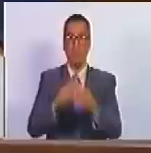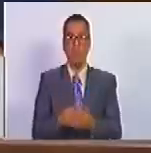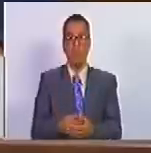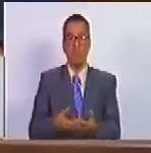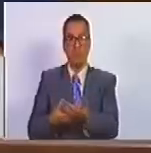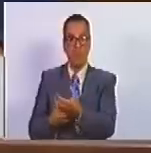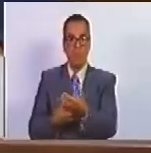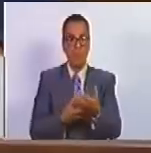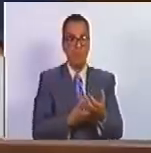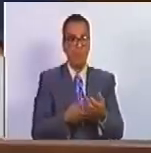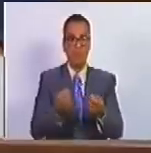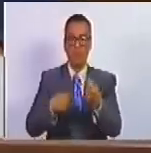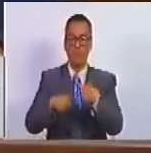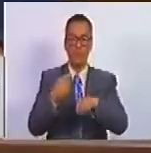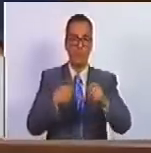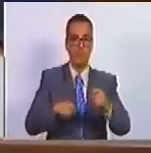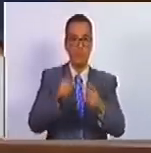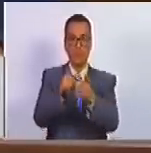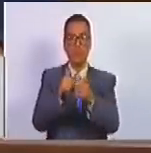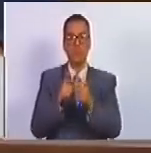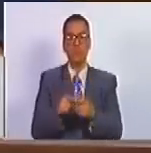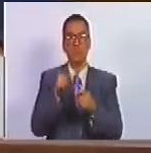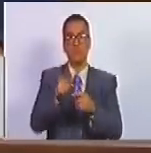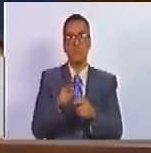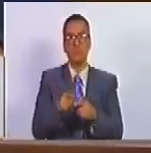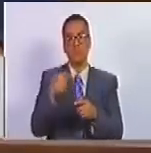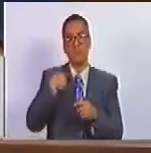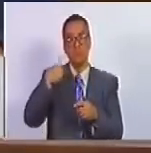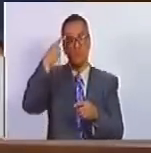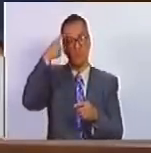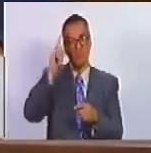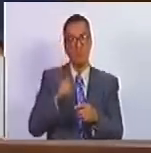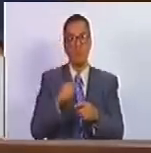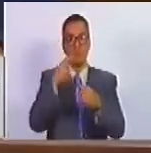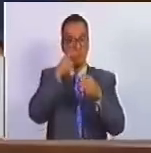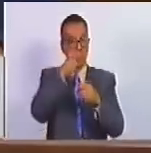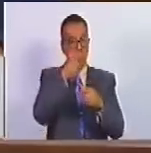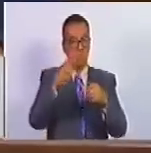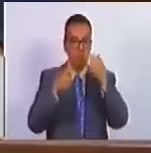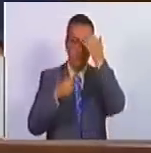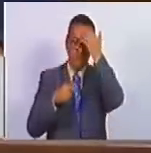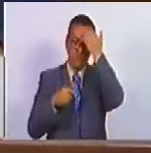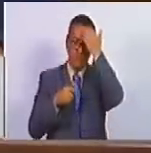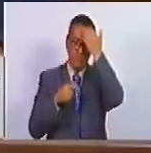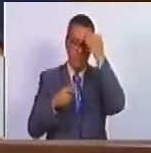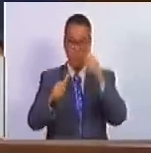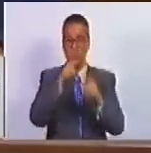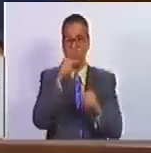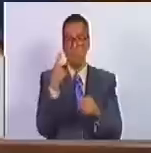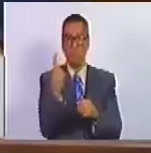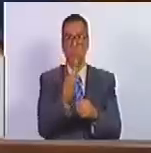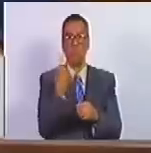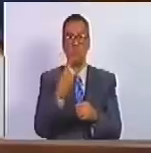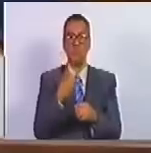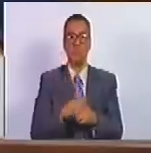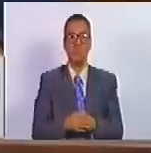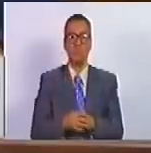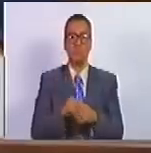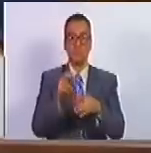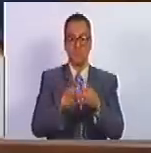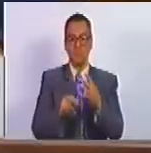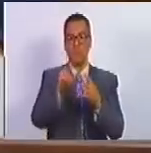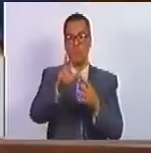bomberos y de administración tributarias, excepto la inspección de especies y bebidas alcohólicas.